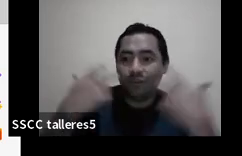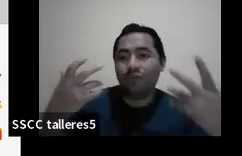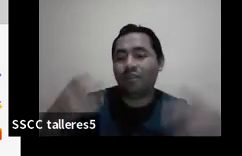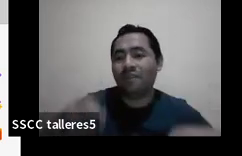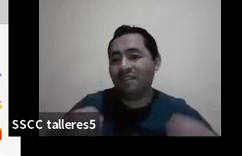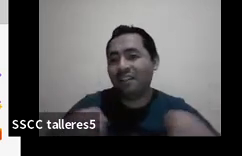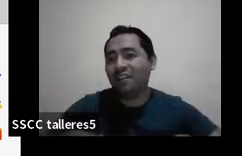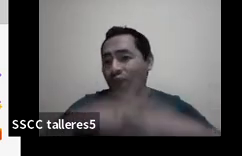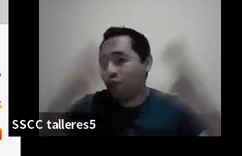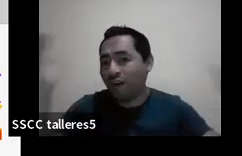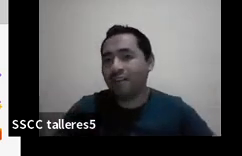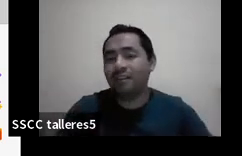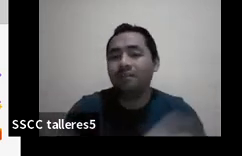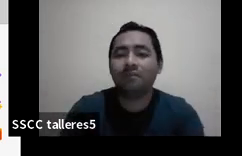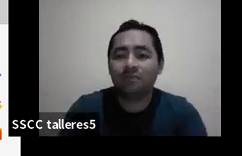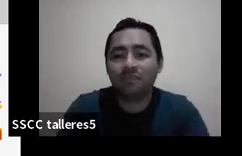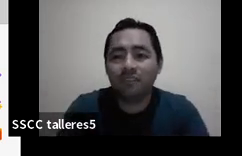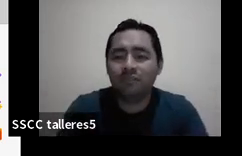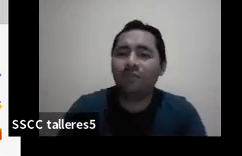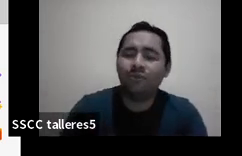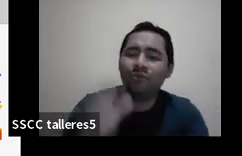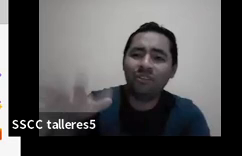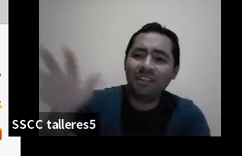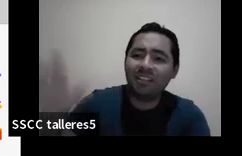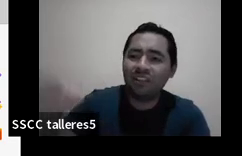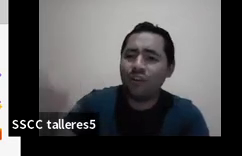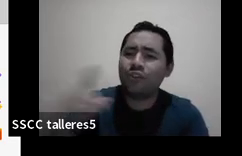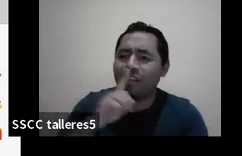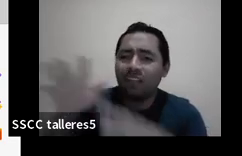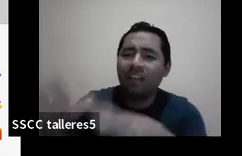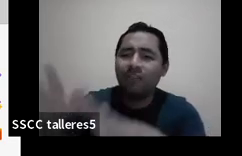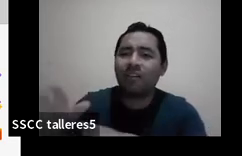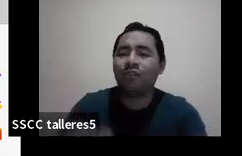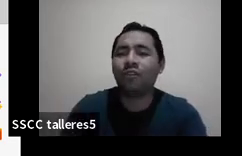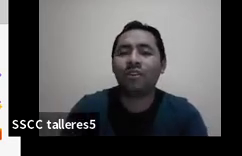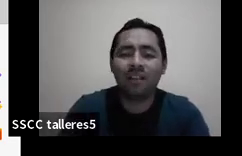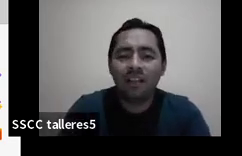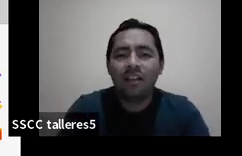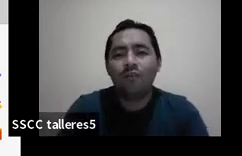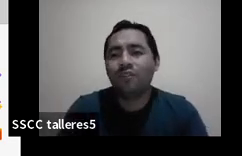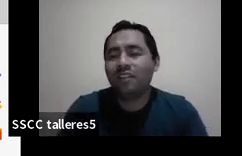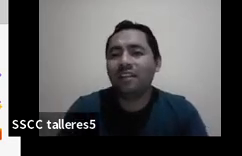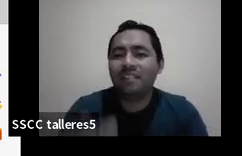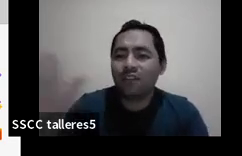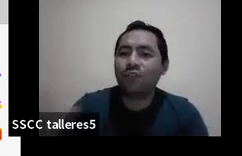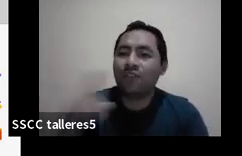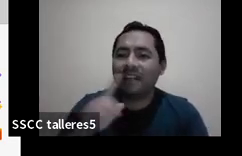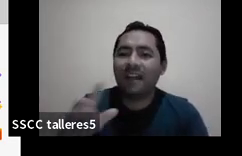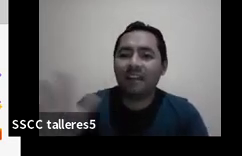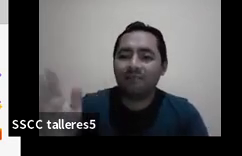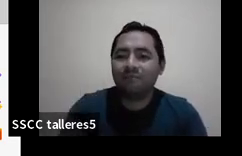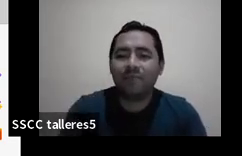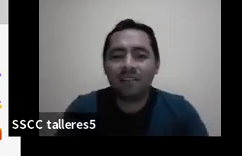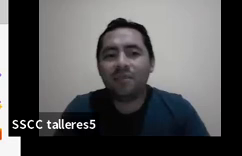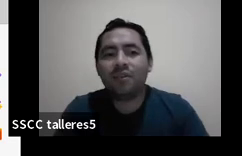sus gritos, a veces gritan fuerte, ¿no? Y uno tiene que estar diciendo, ya, a un sordo, uno tiene que decir al sordo que